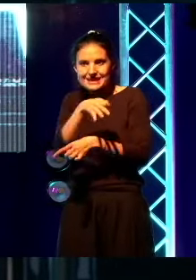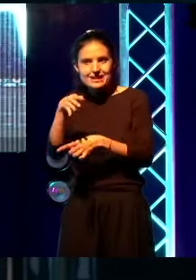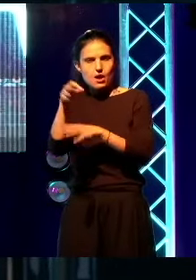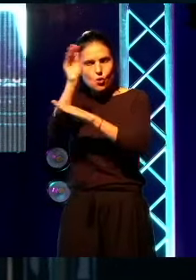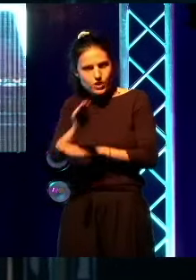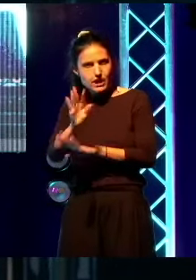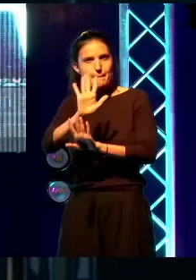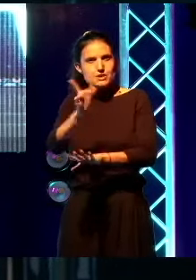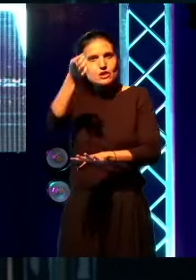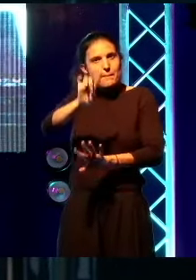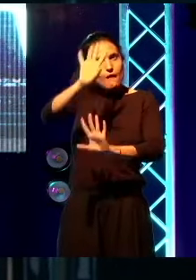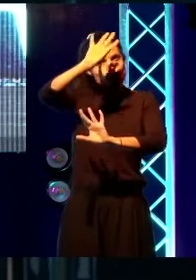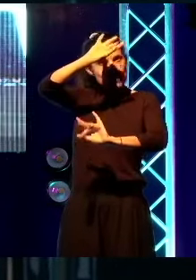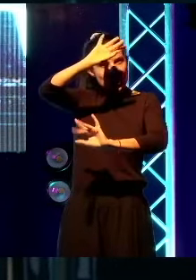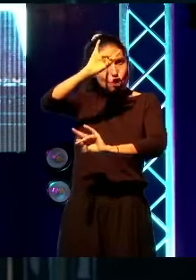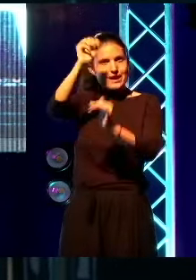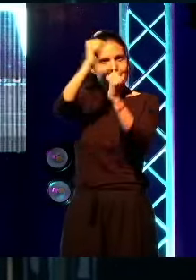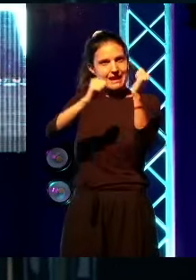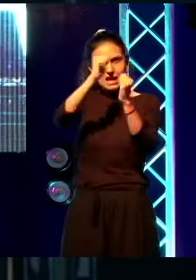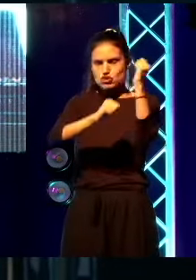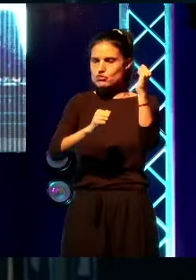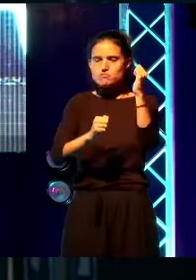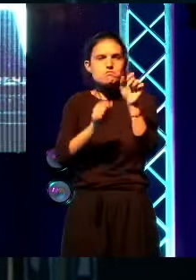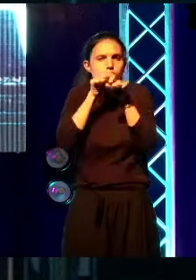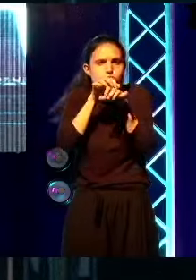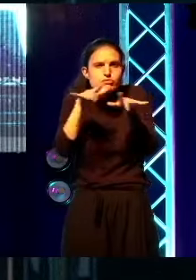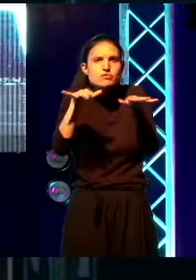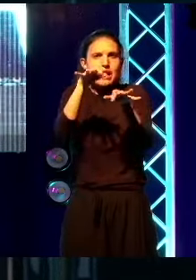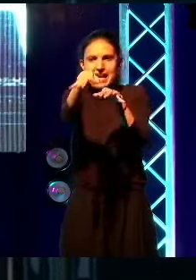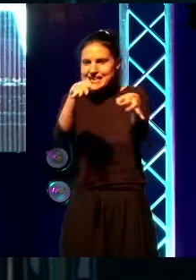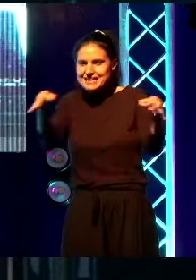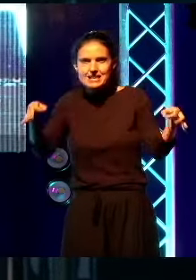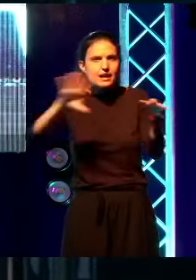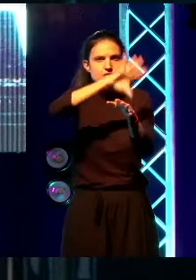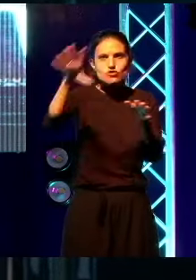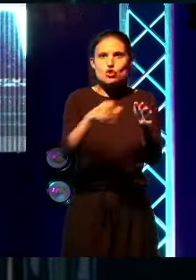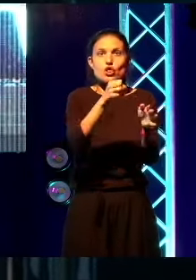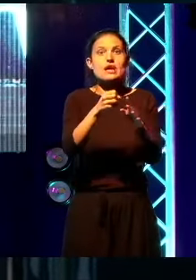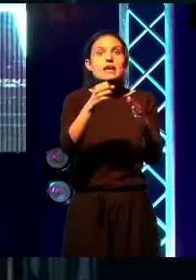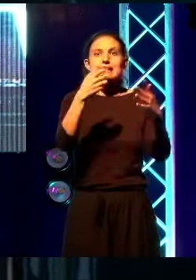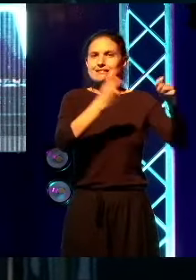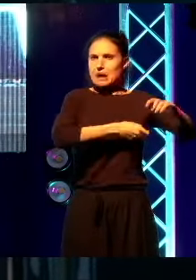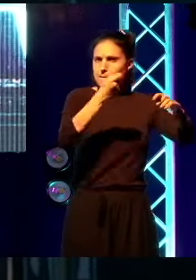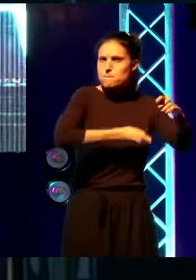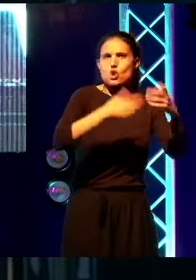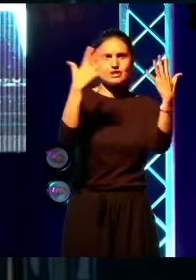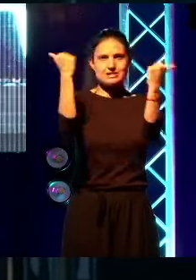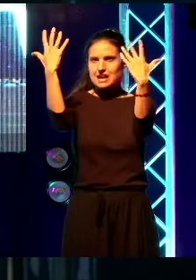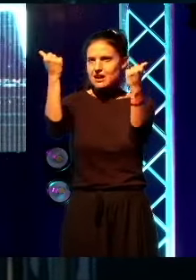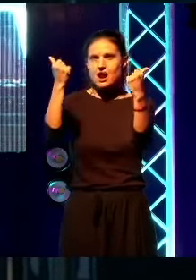folclore reño recorriera todas las islas y el sonido de los tambores y las chácaras sonaran en toda